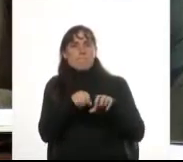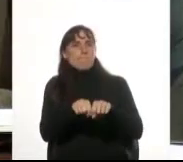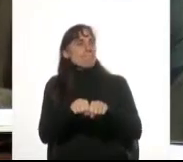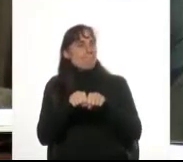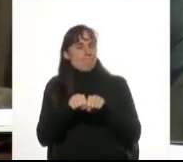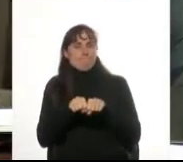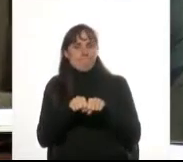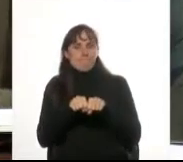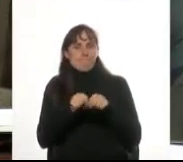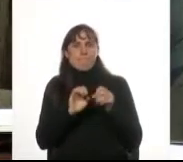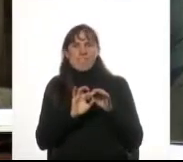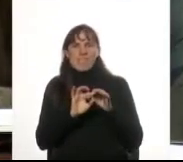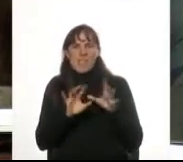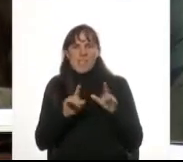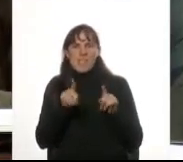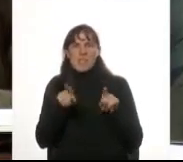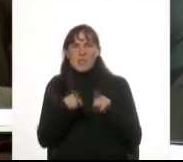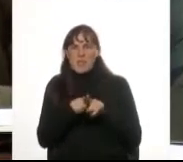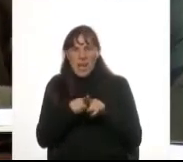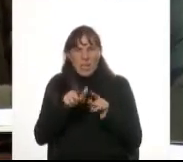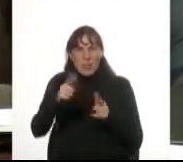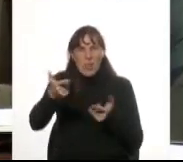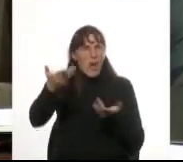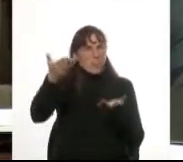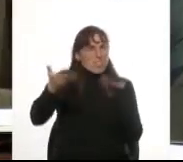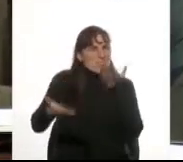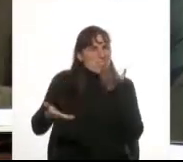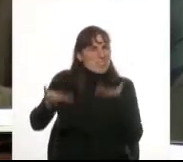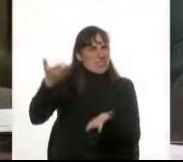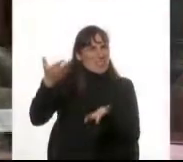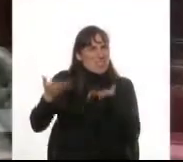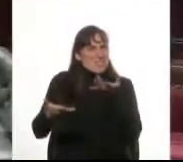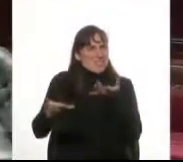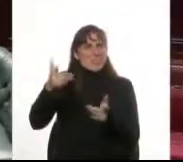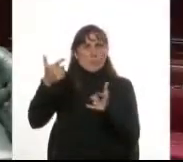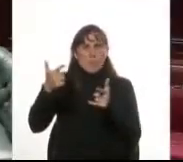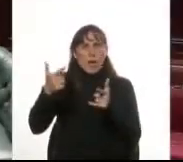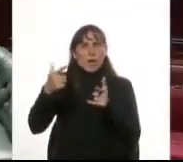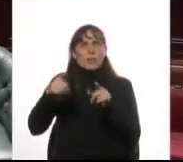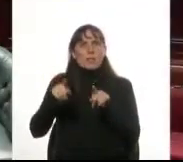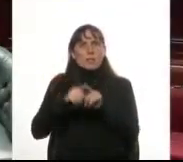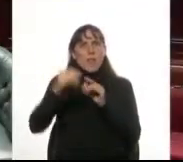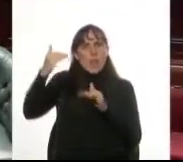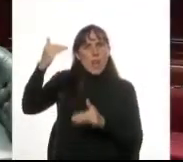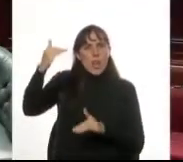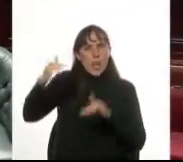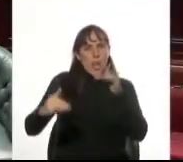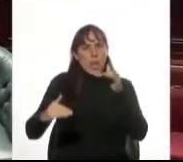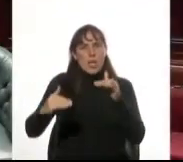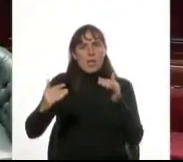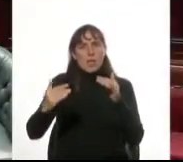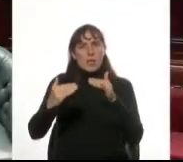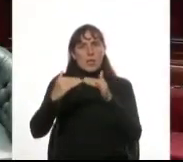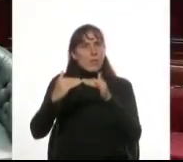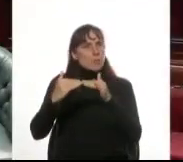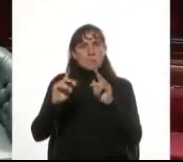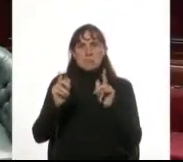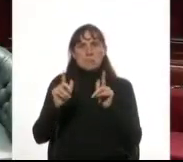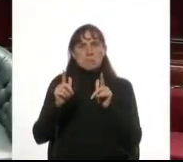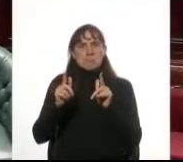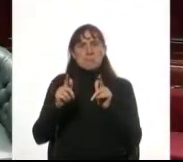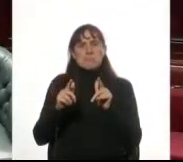a pesar de las enormes injusticias que imponen las desigualdades. Y por un